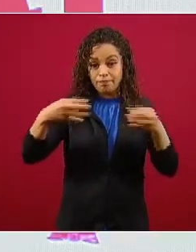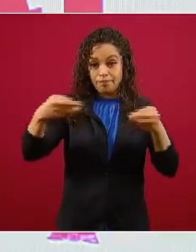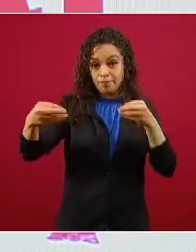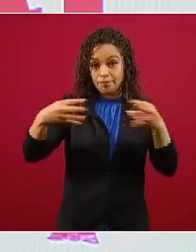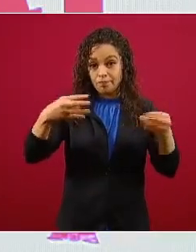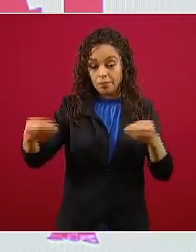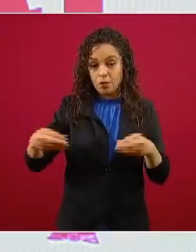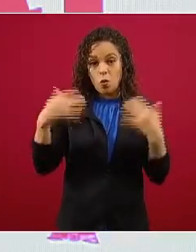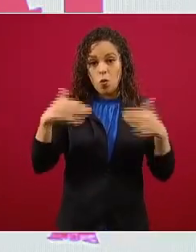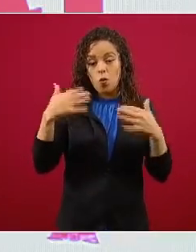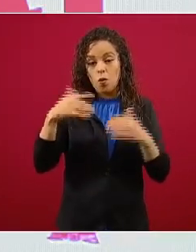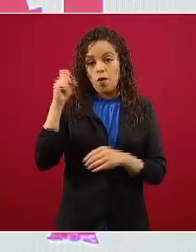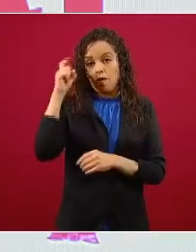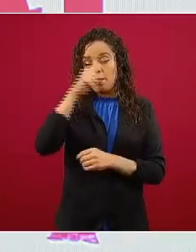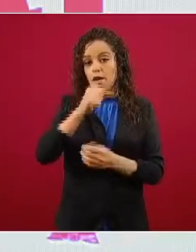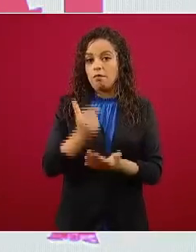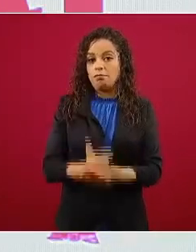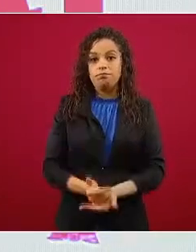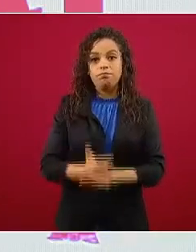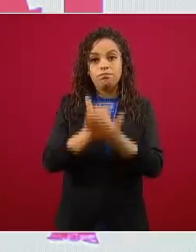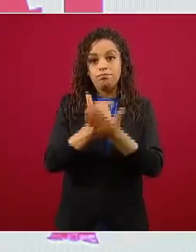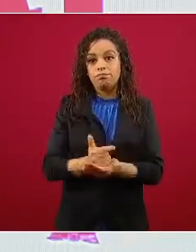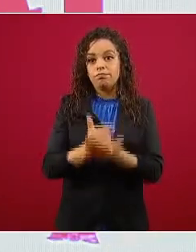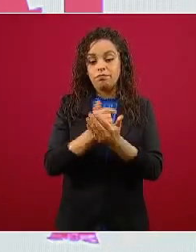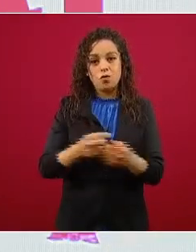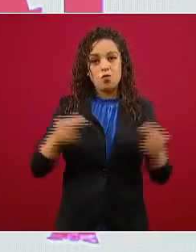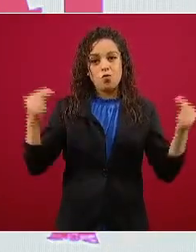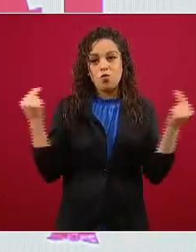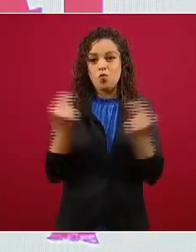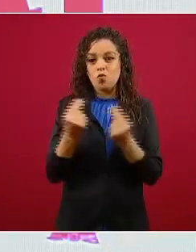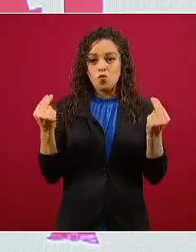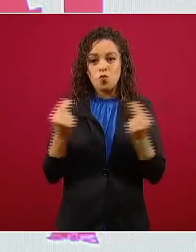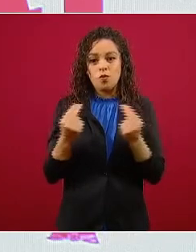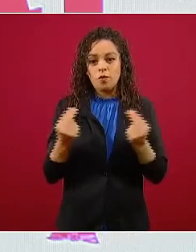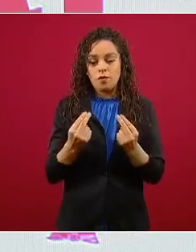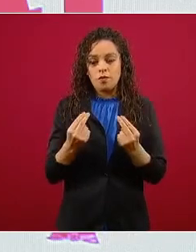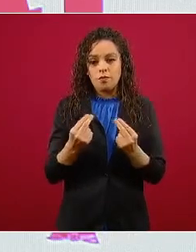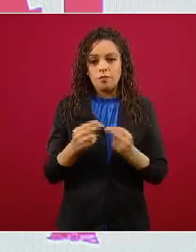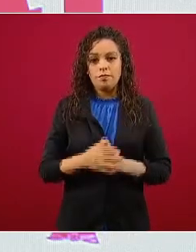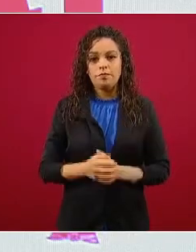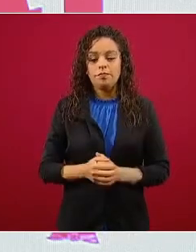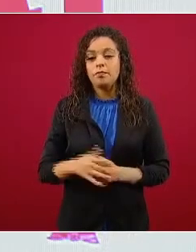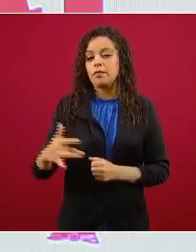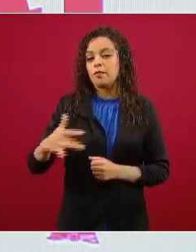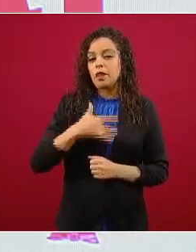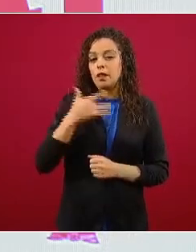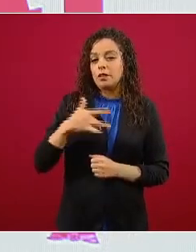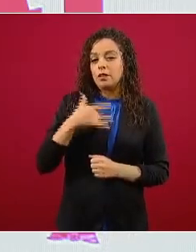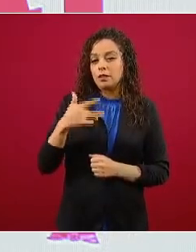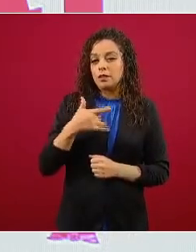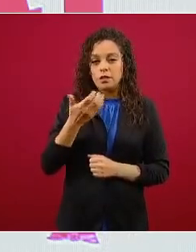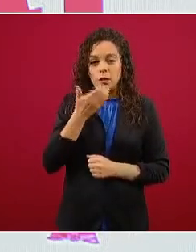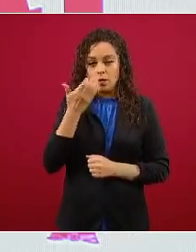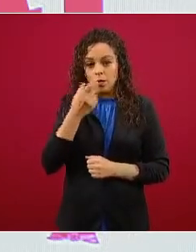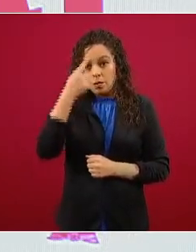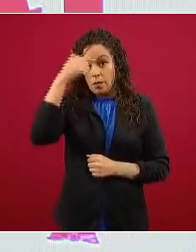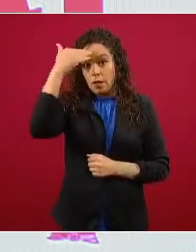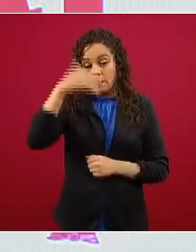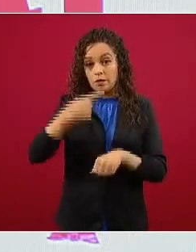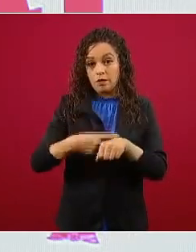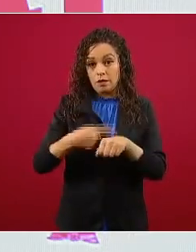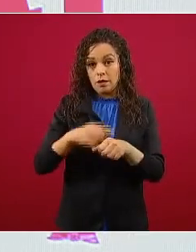de complicaciones que se constituyen en urgencias. Los síntomas típicos de COVID son fiebre,